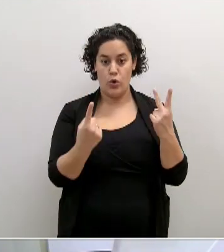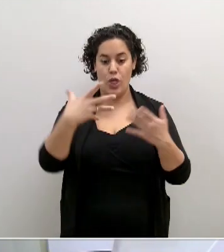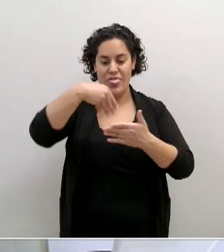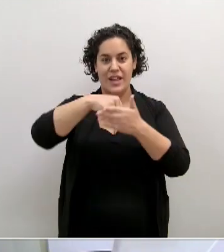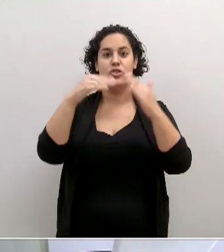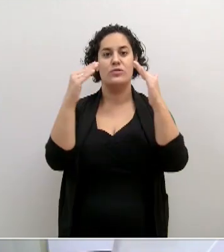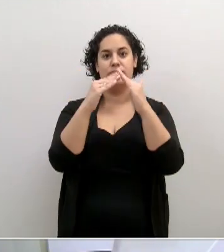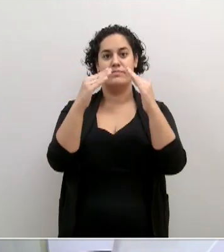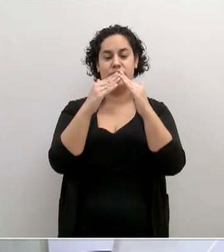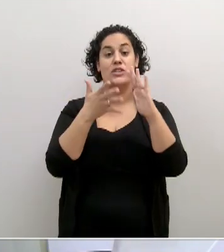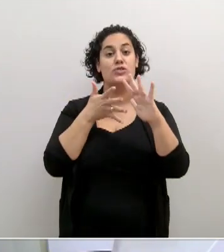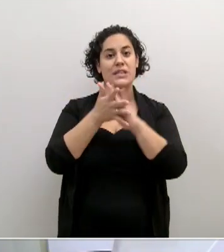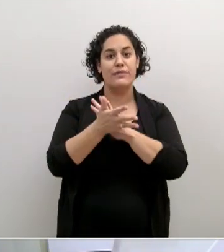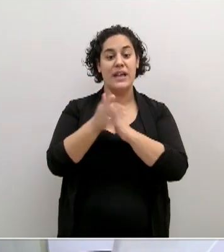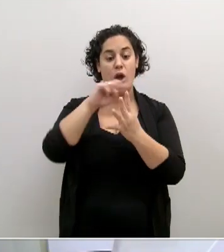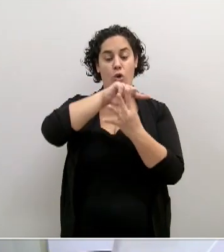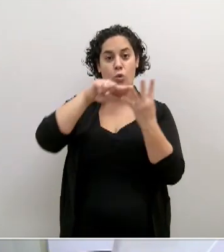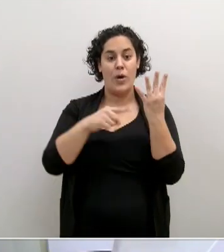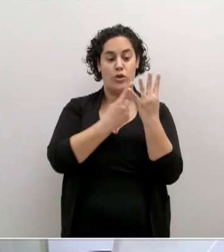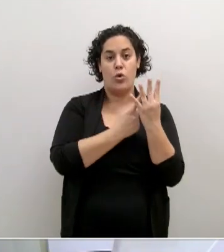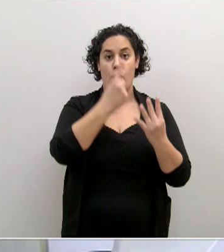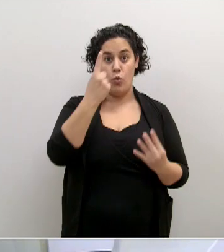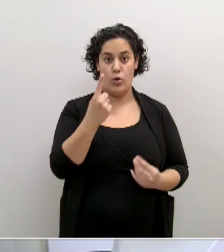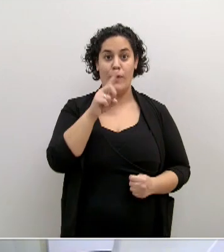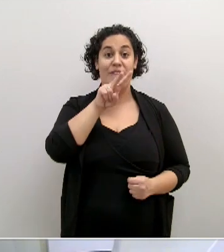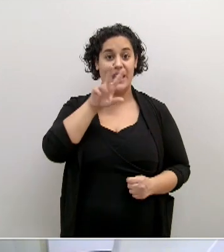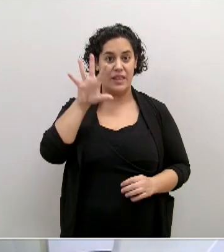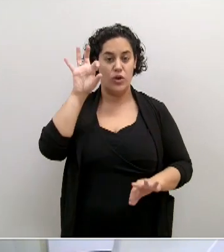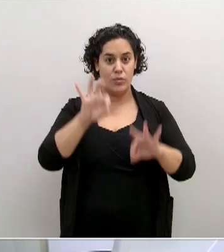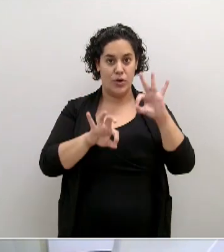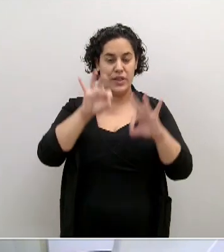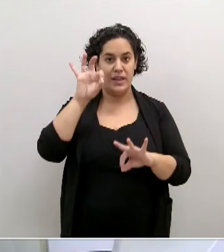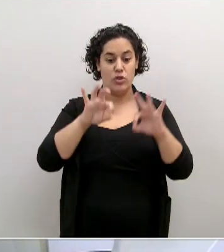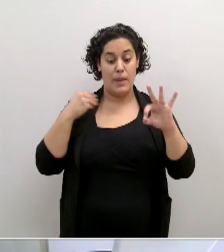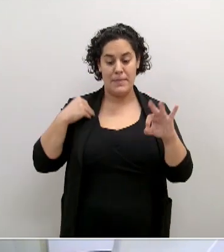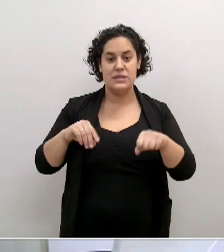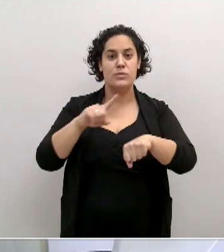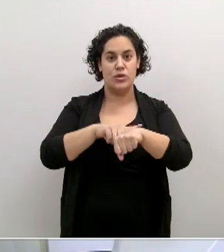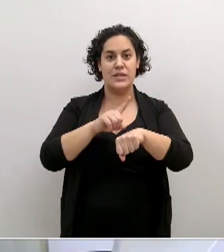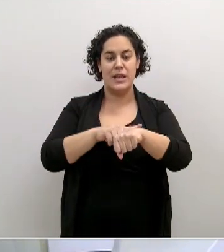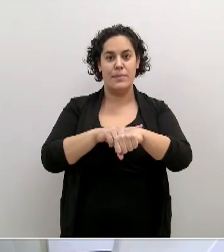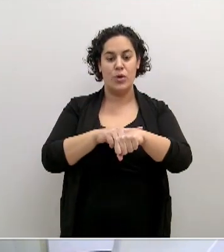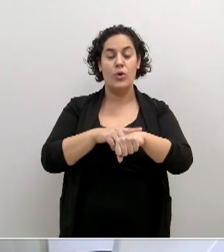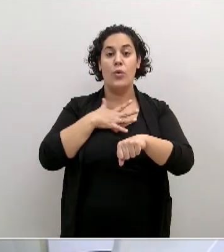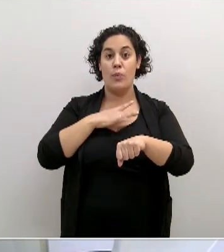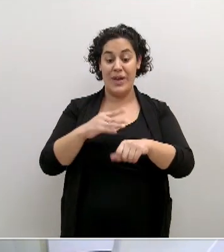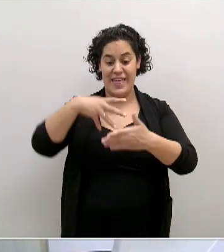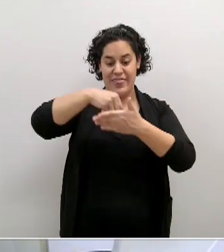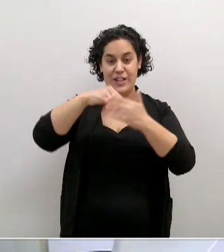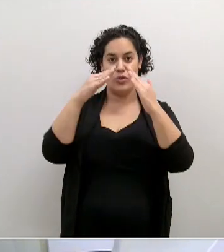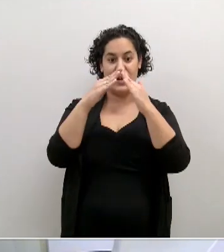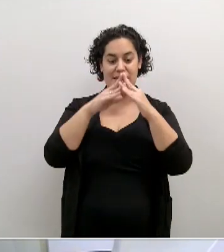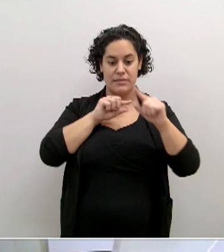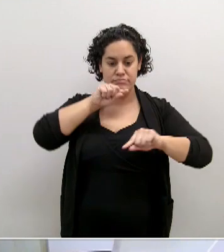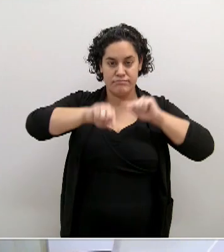este 1 de cada 4, que es un 25% que se produce en el ocio, a su vez va a contagiar a varias personas en su hogar. Con lo